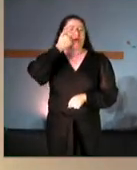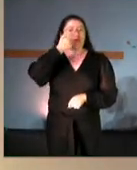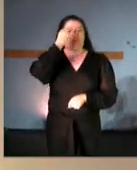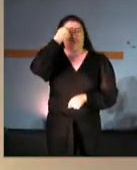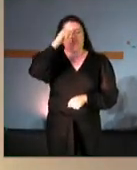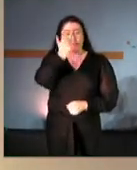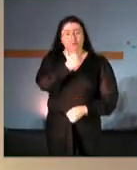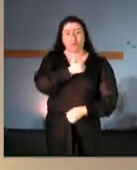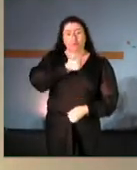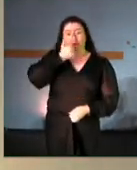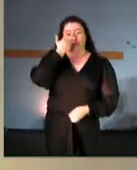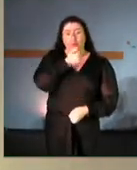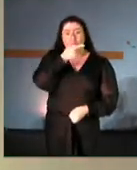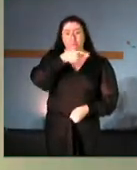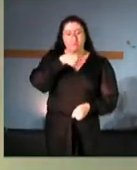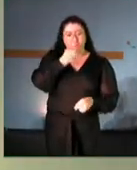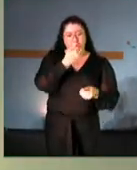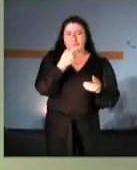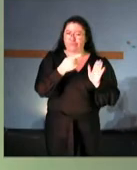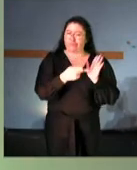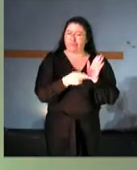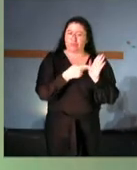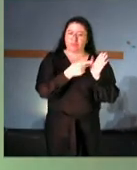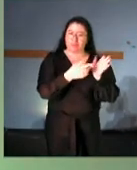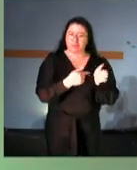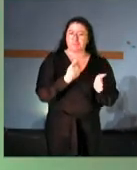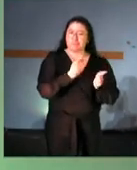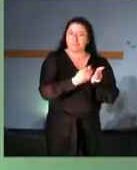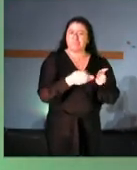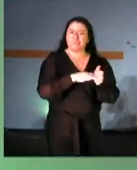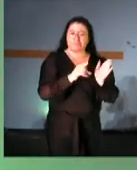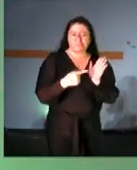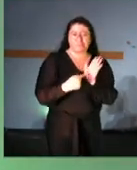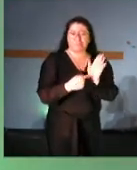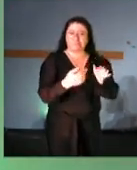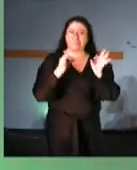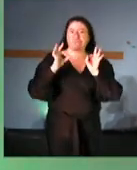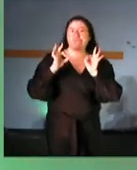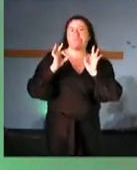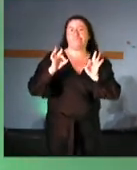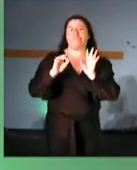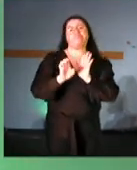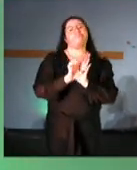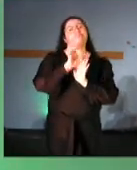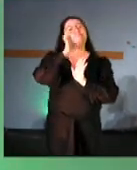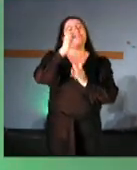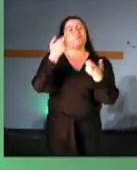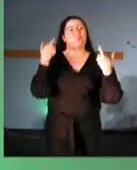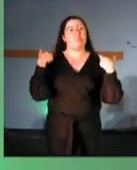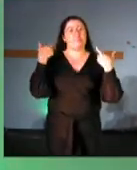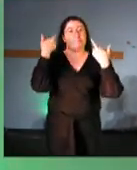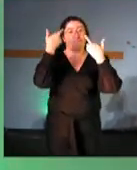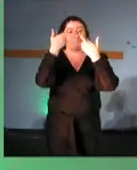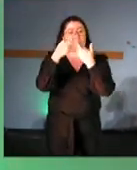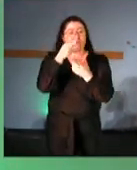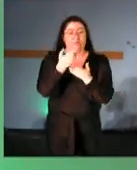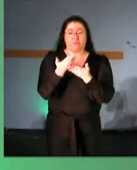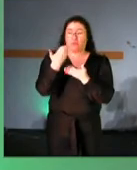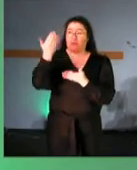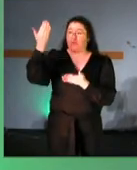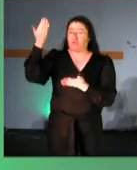estudiantiles. Por ejemplo, denunciaron a los profesores que